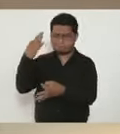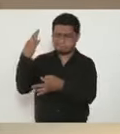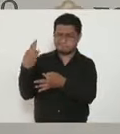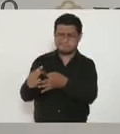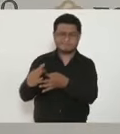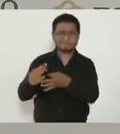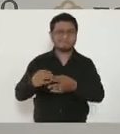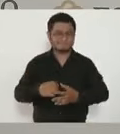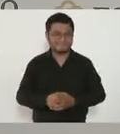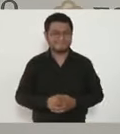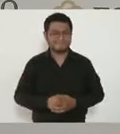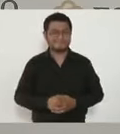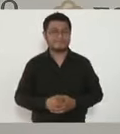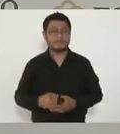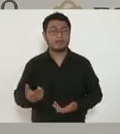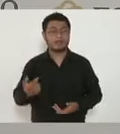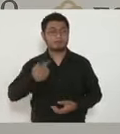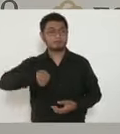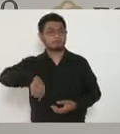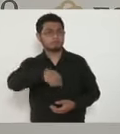Vamos a estar